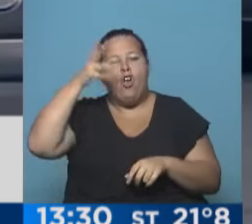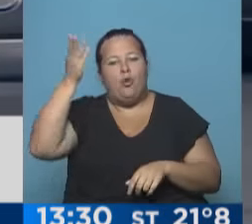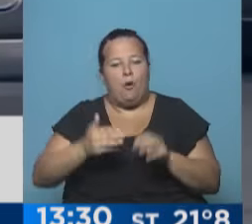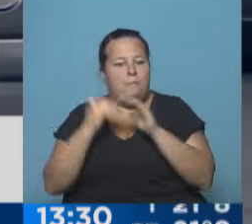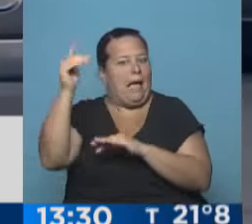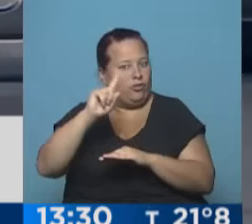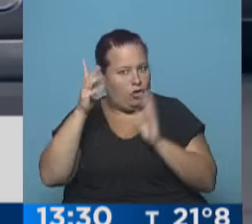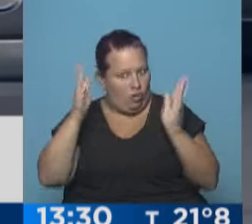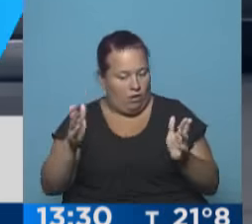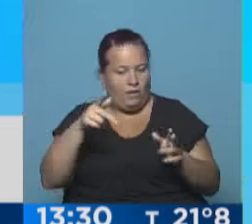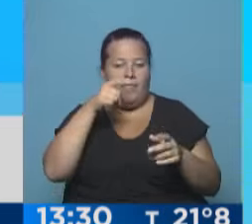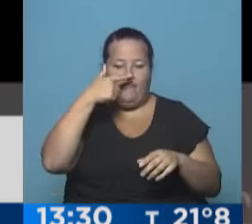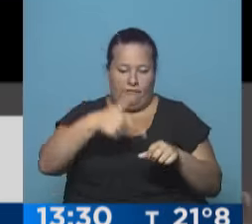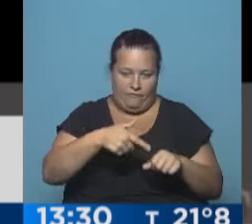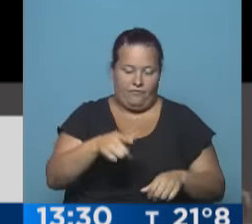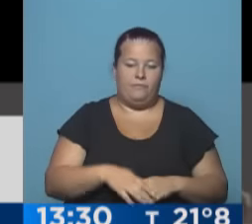8% en los combustibles.